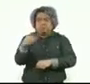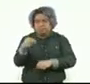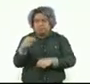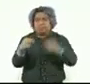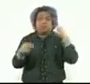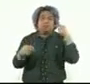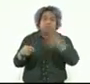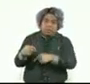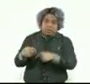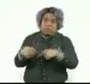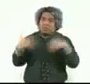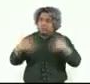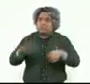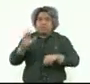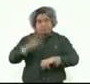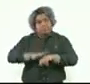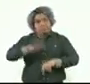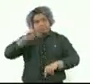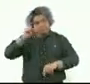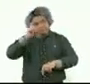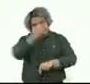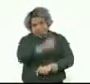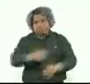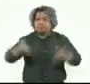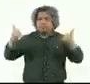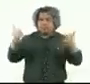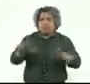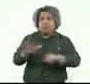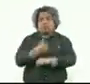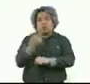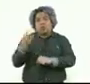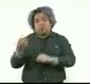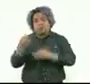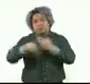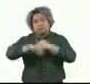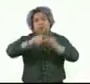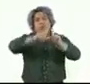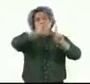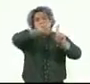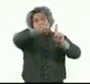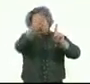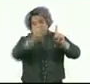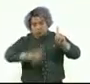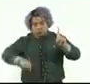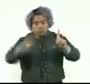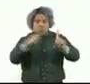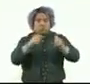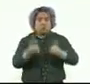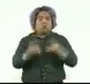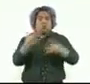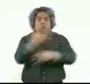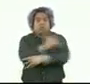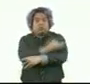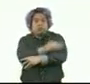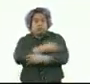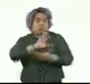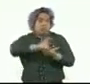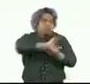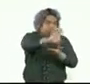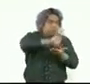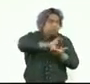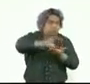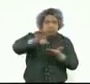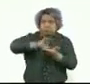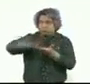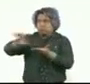un trabajo mucho más complejo que el de nosotros, de ver todas las dosis del país, las que llegan y a dónde las distribuyen. Y siempre nos han dado todas las que necesitamos,